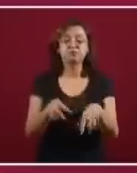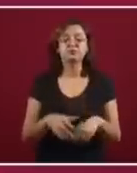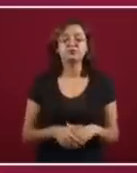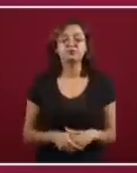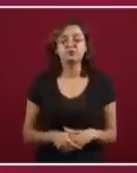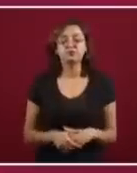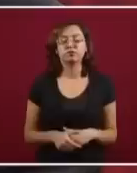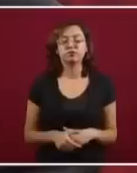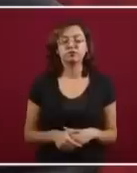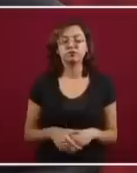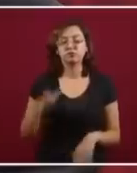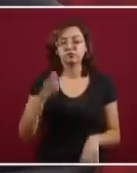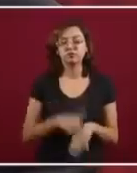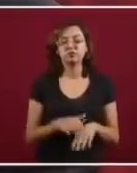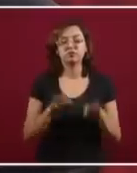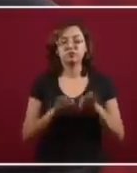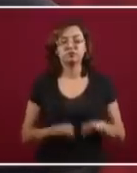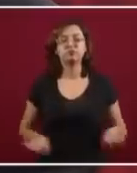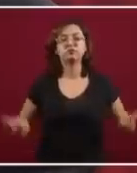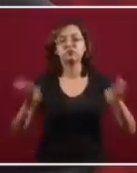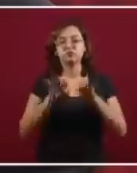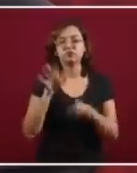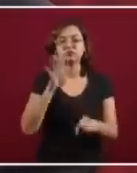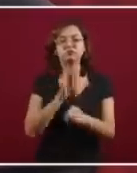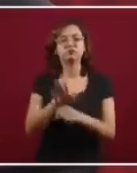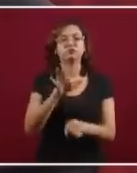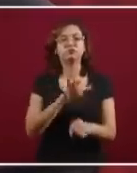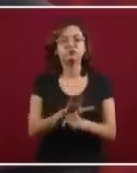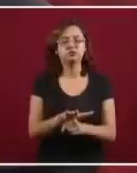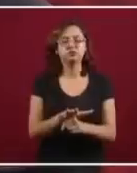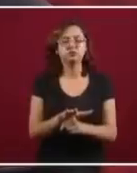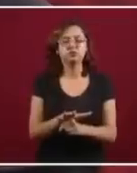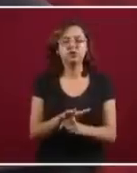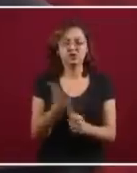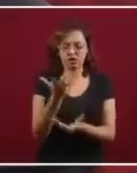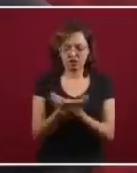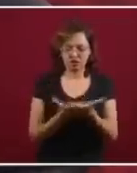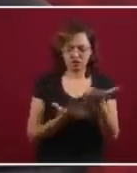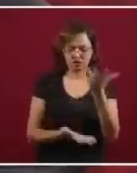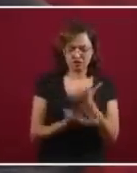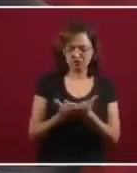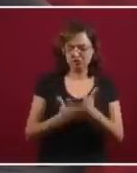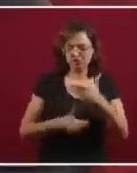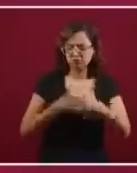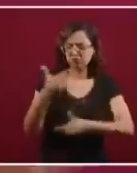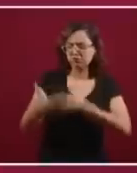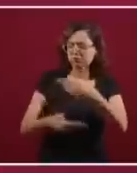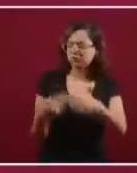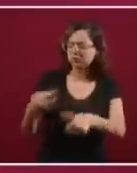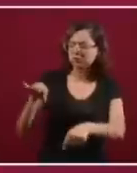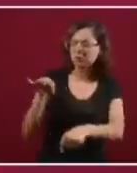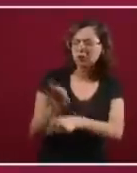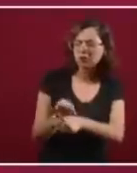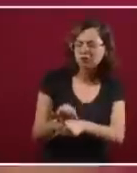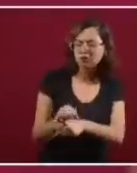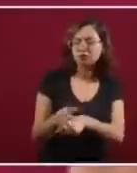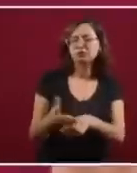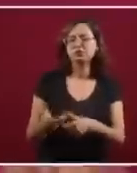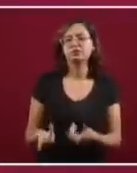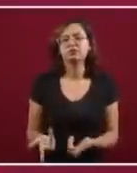la contribución identificamos pueden tener las acciones acaba de decir presidente también